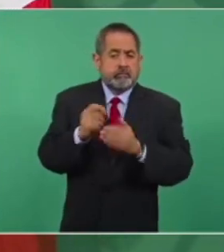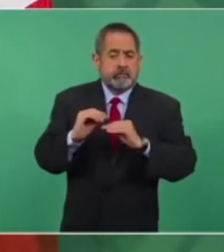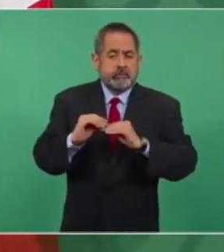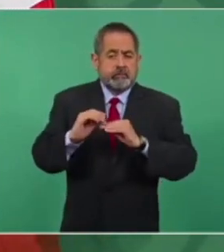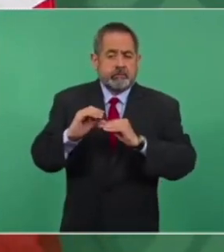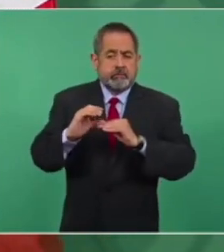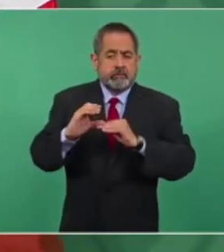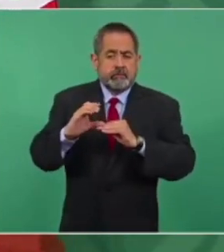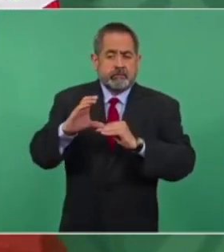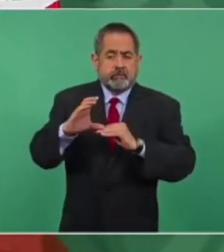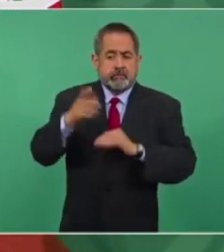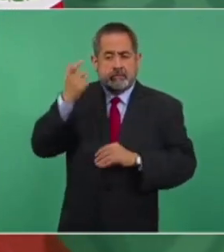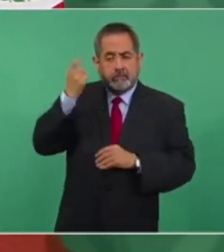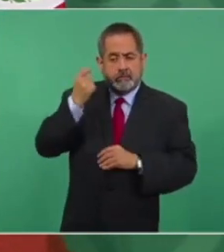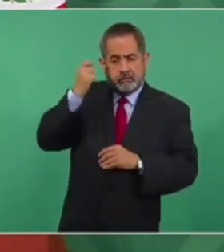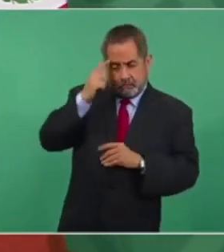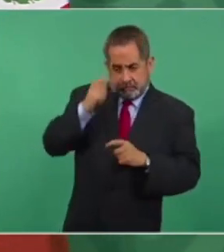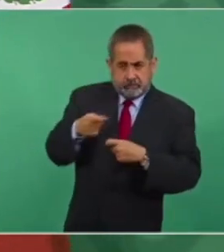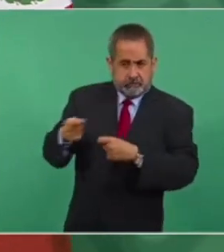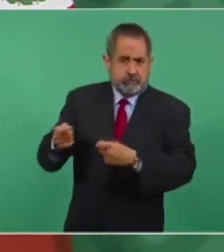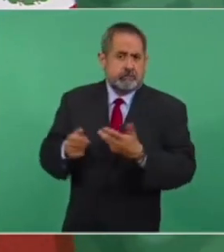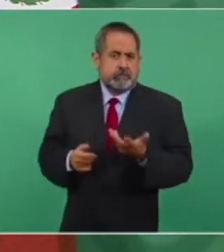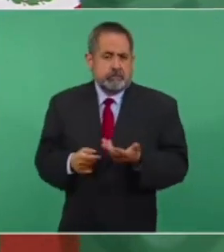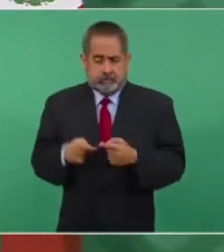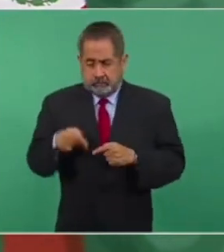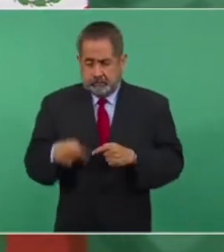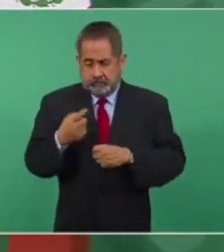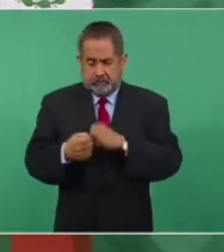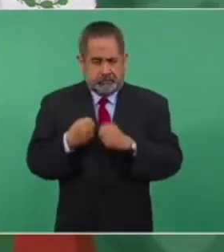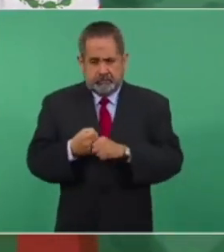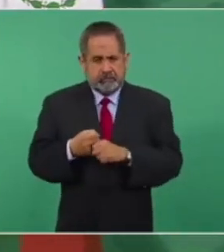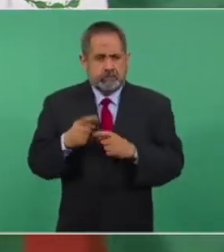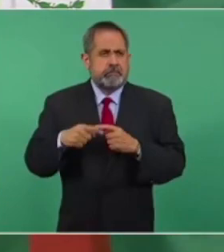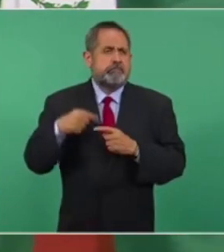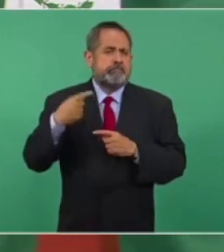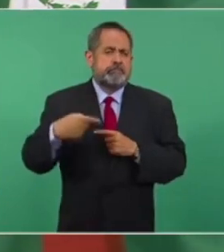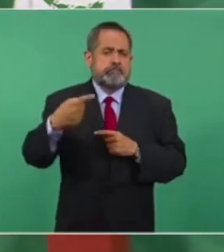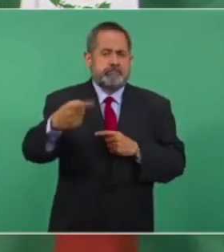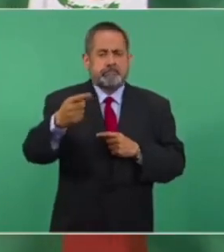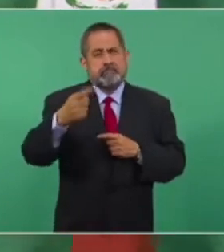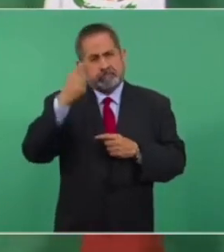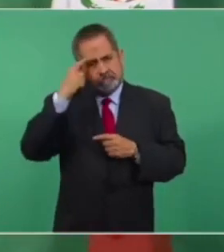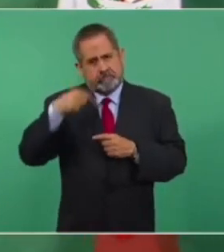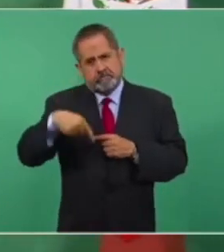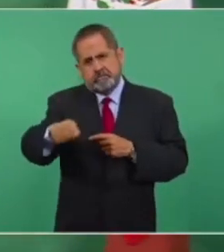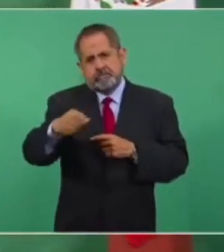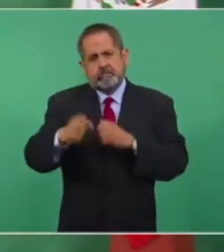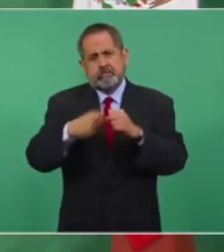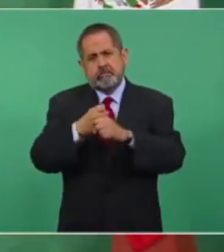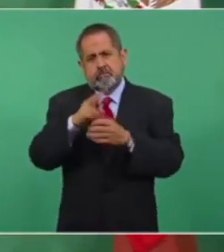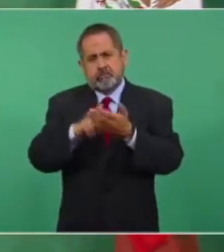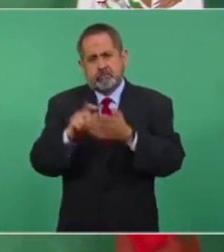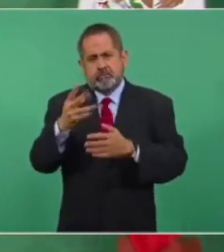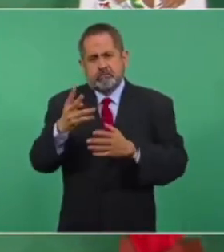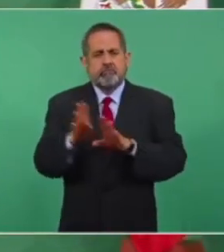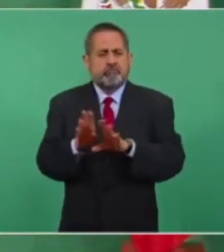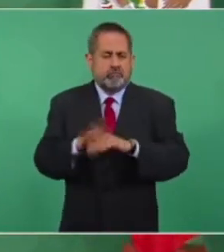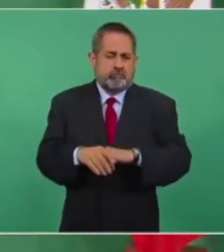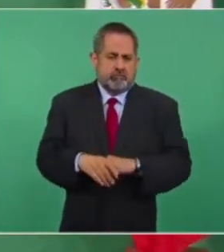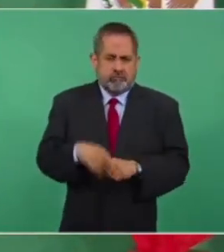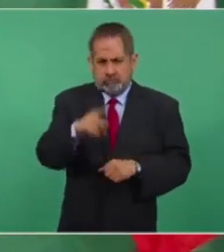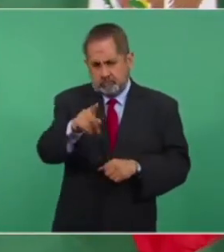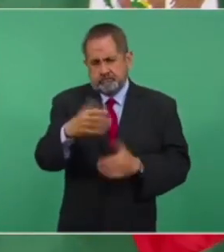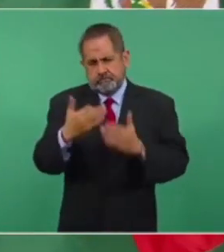la pensión, no solo este año, sino hasta el 24. Entonces,